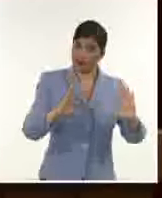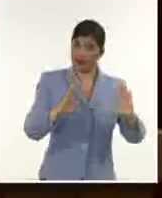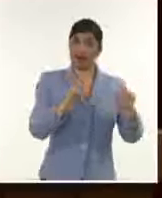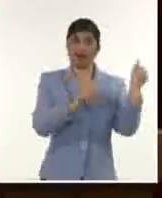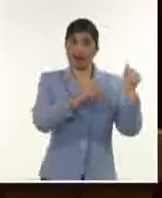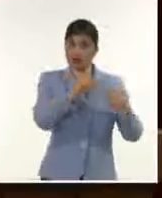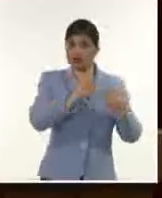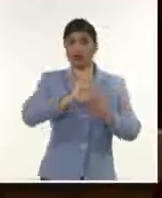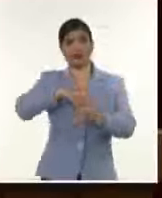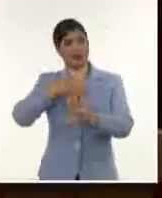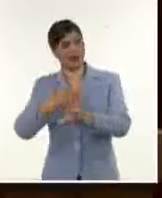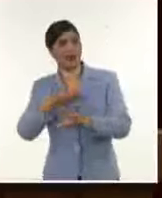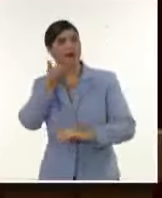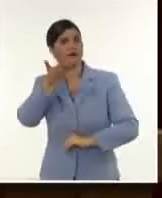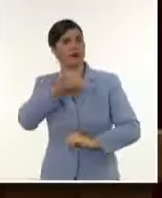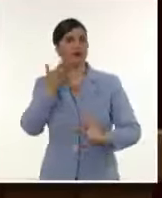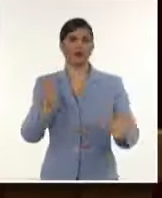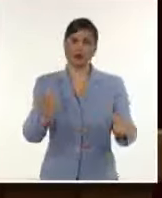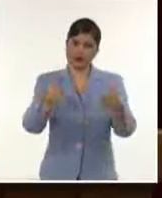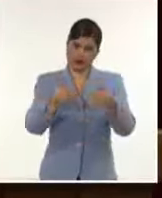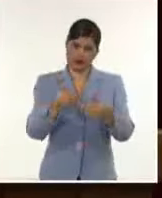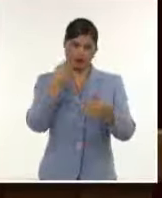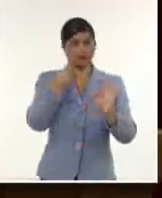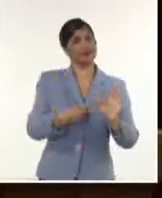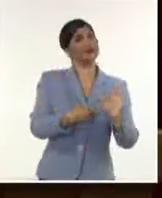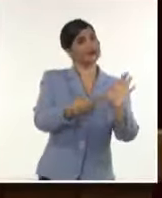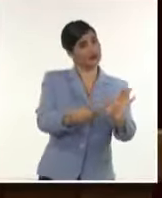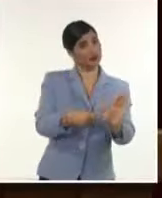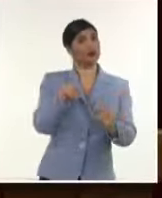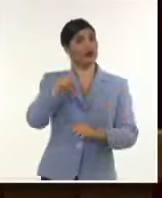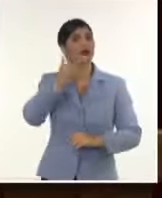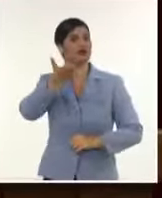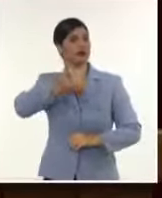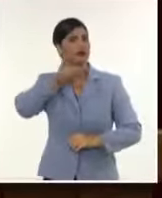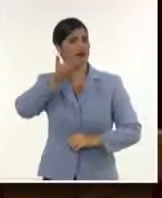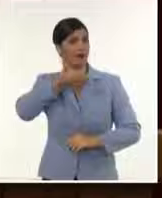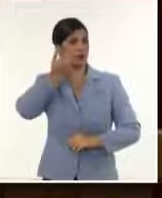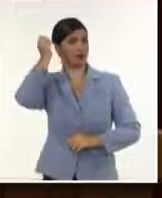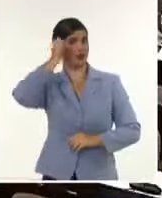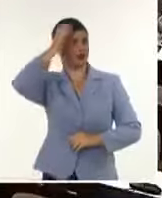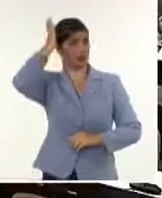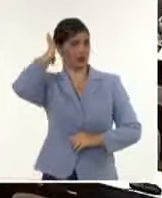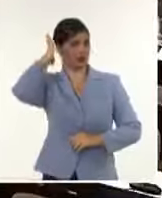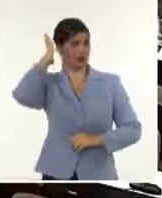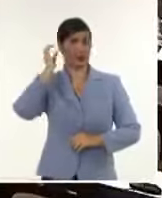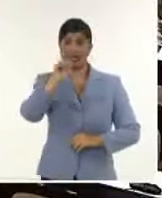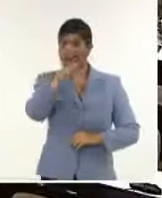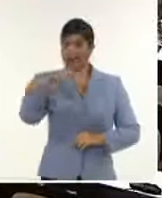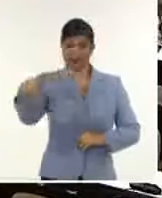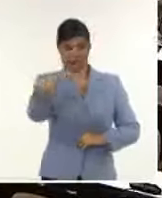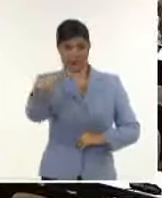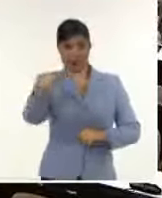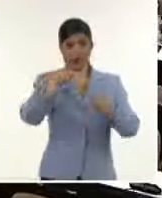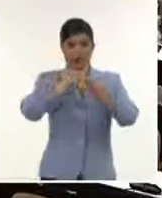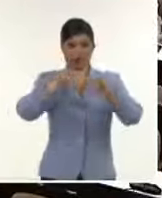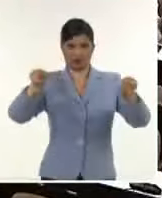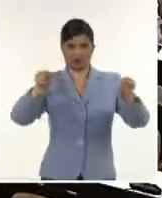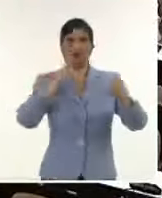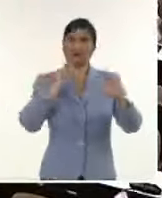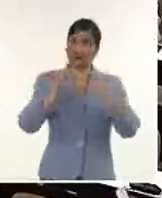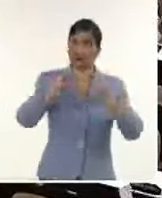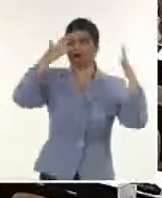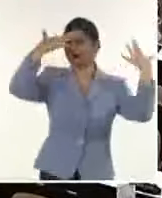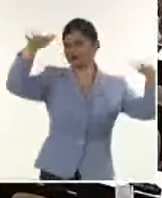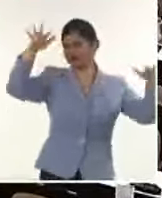en este Congreso. Tenemos imágenes de la intervención del presidente cubano, donde en primer lugar hizo un reconocimiento a los jóvenes